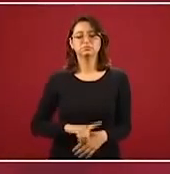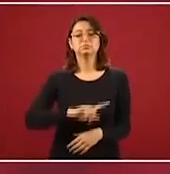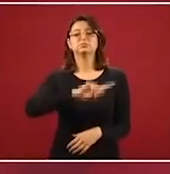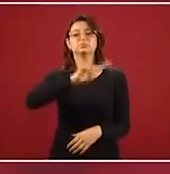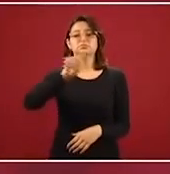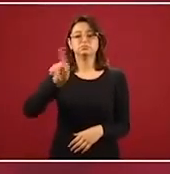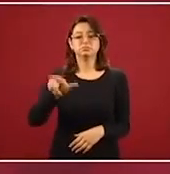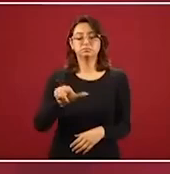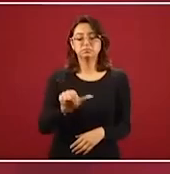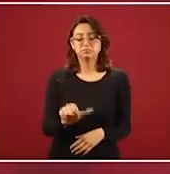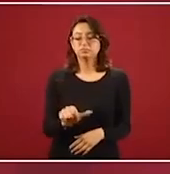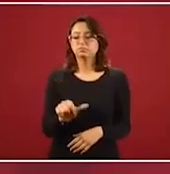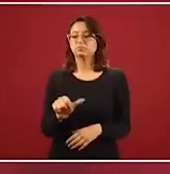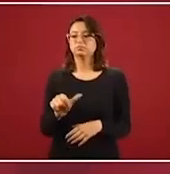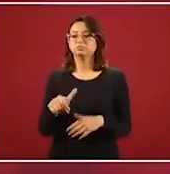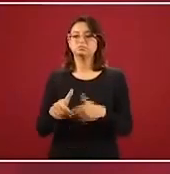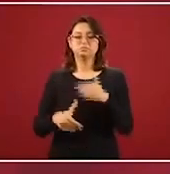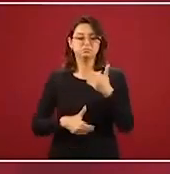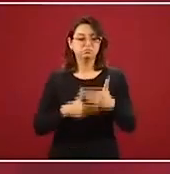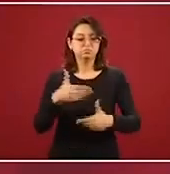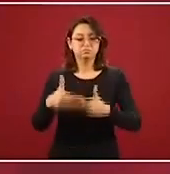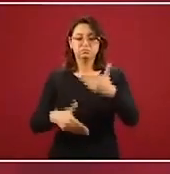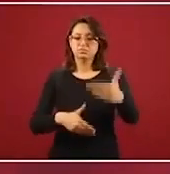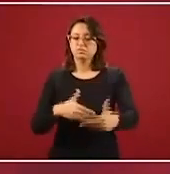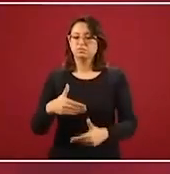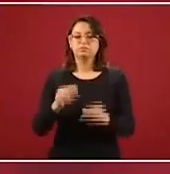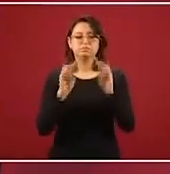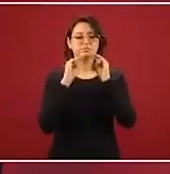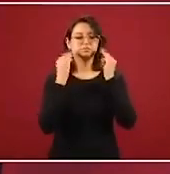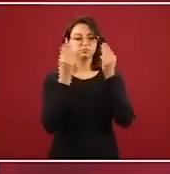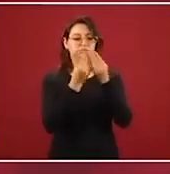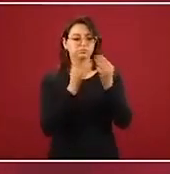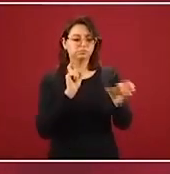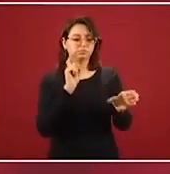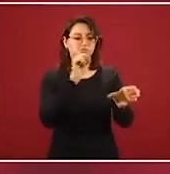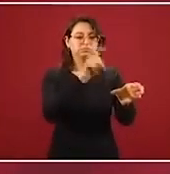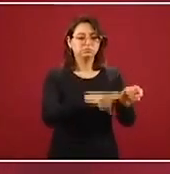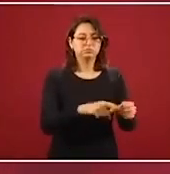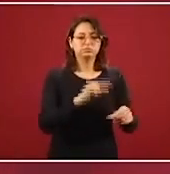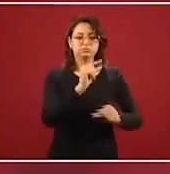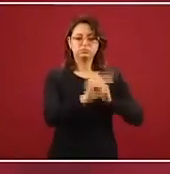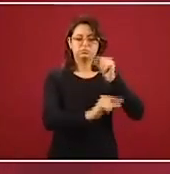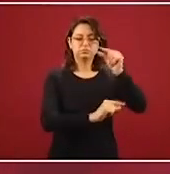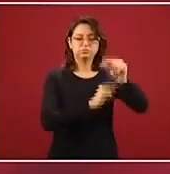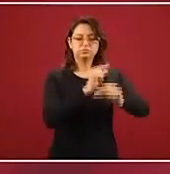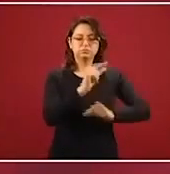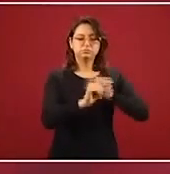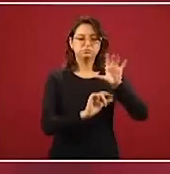una de las cosas que deseaban, o cuando